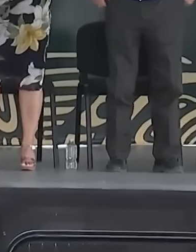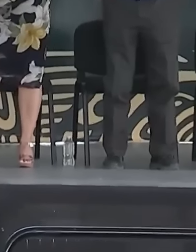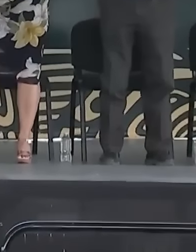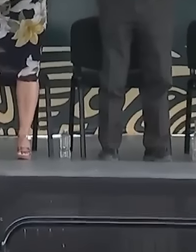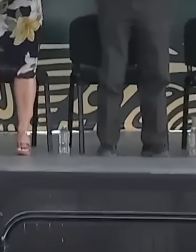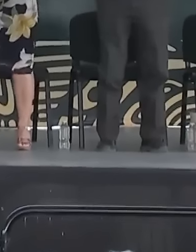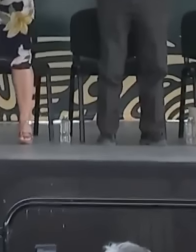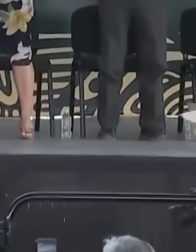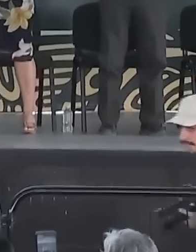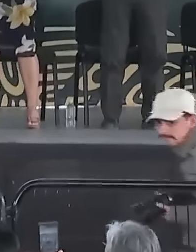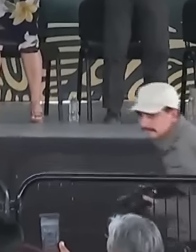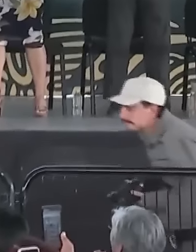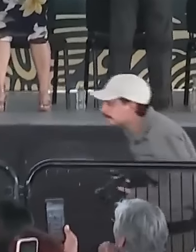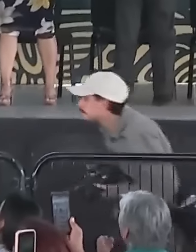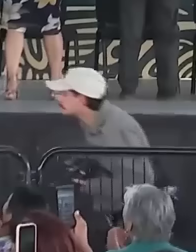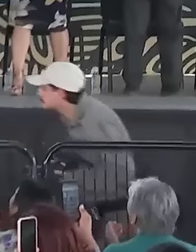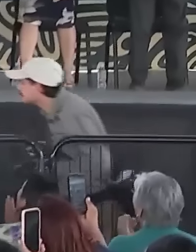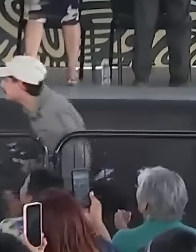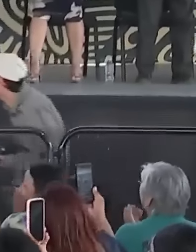Obrador.